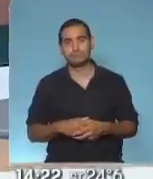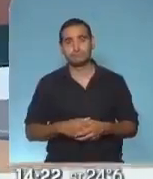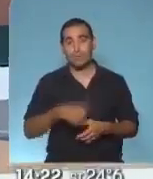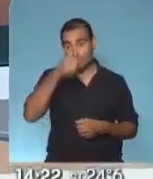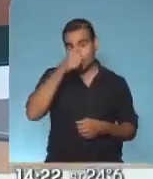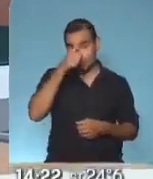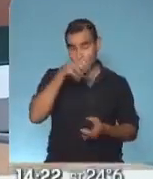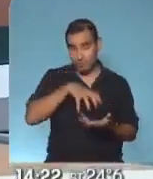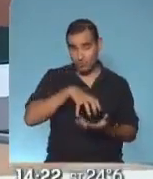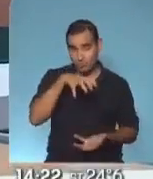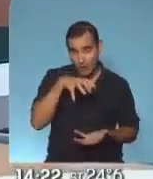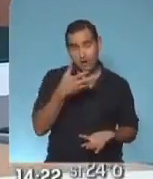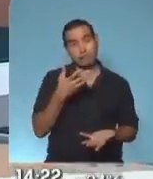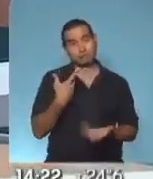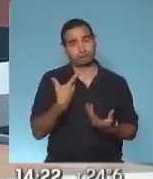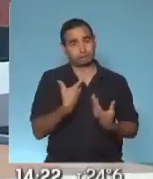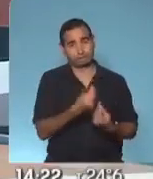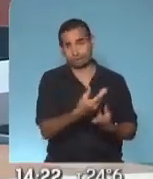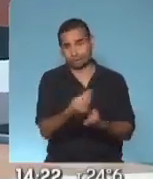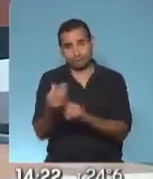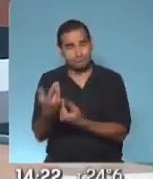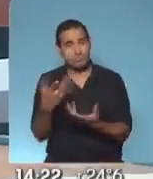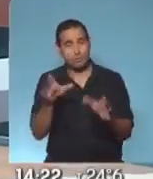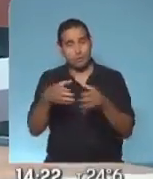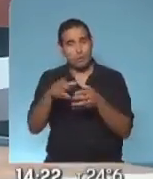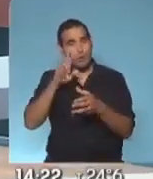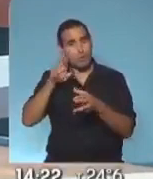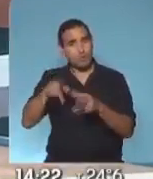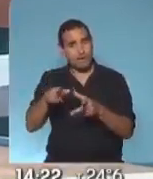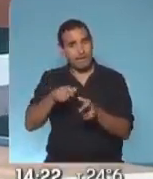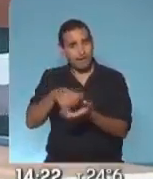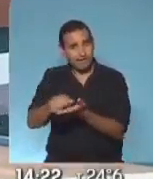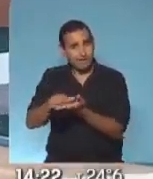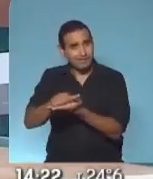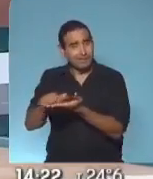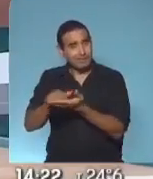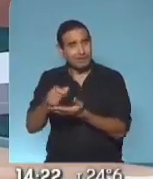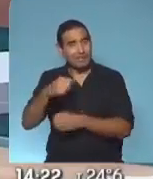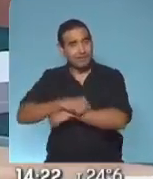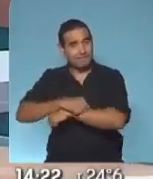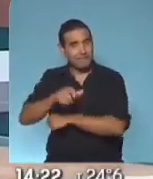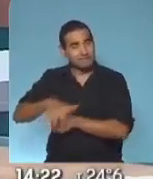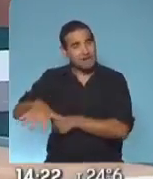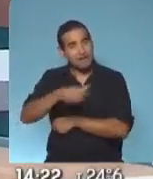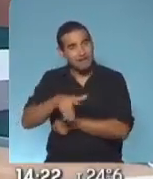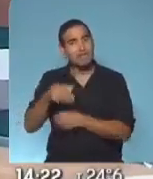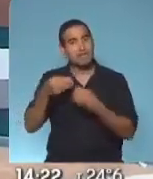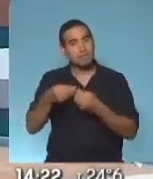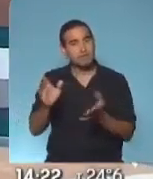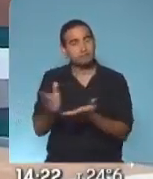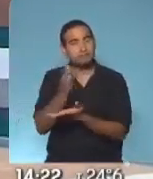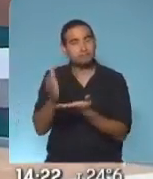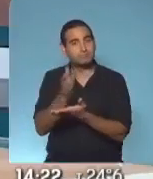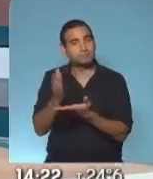Domingo, domingo de Pascuas, solidaridad por parte de un grupo de panaderos importante de Avellaneda que comenzaron a realizar